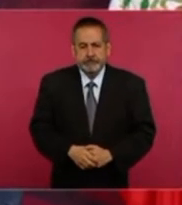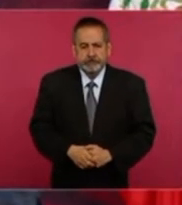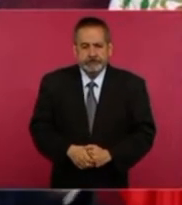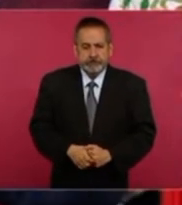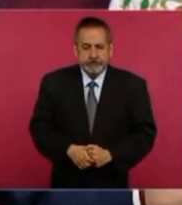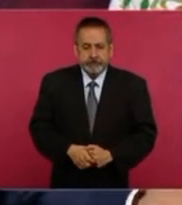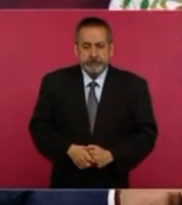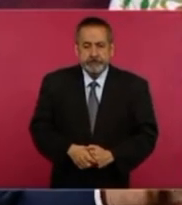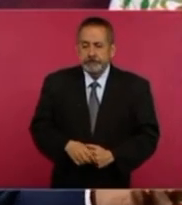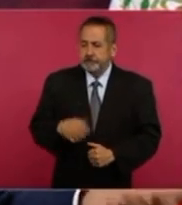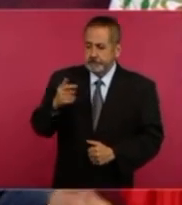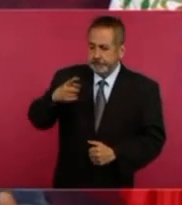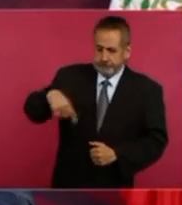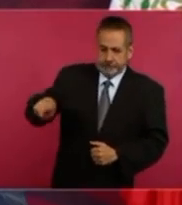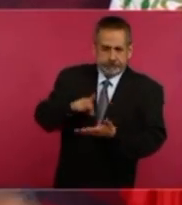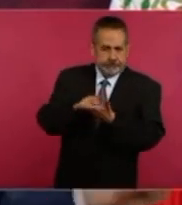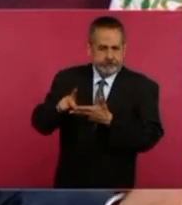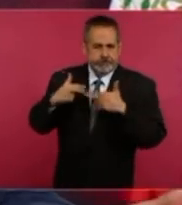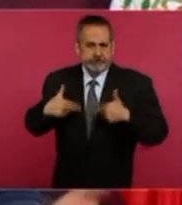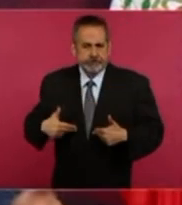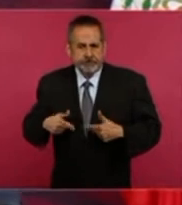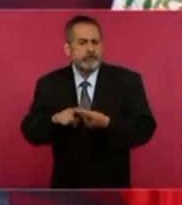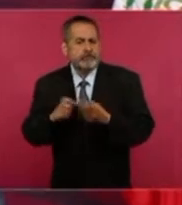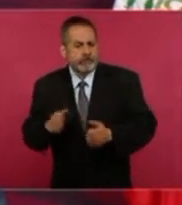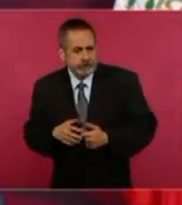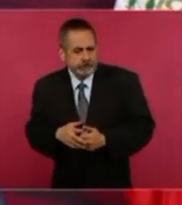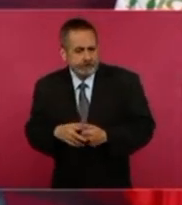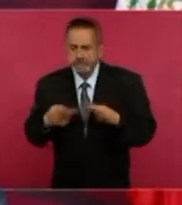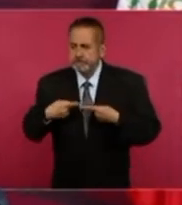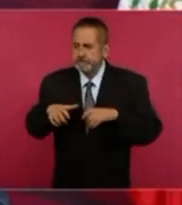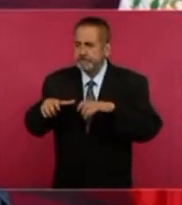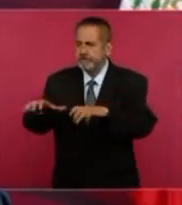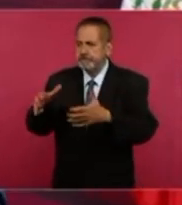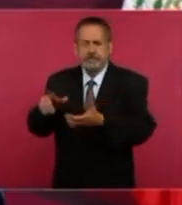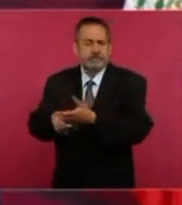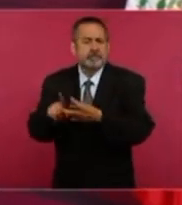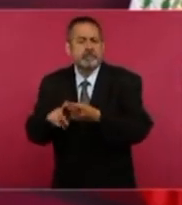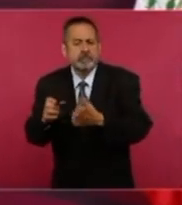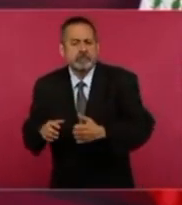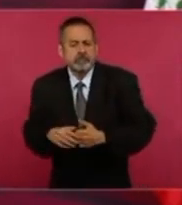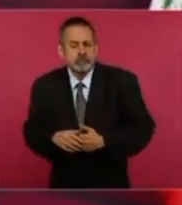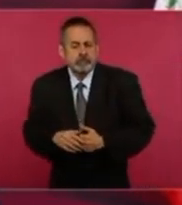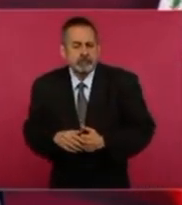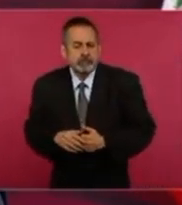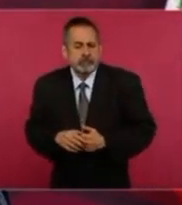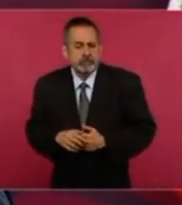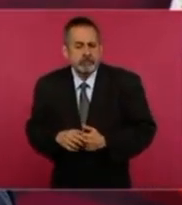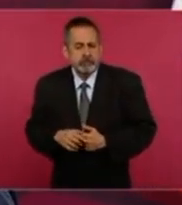y los derechos humanos y la gente. ¿Y saben por qué lo hacen?